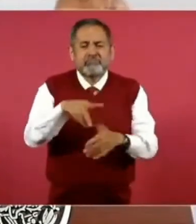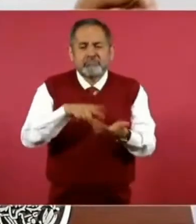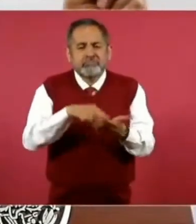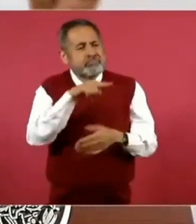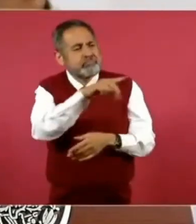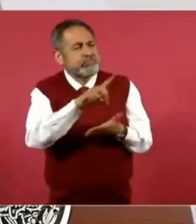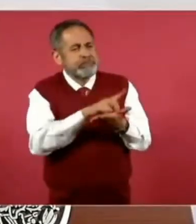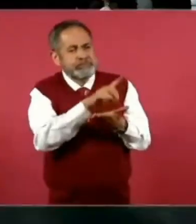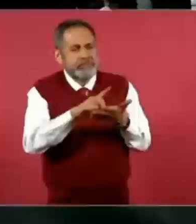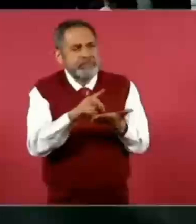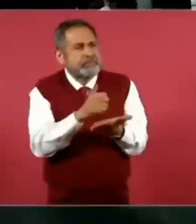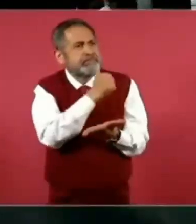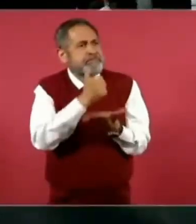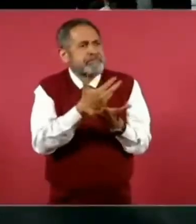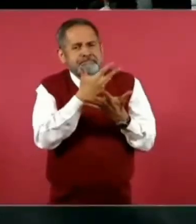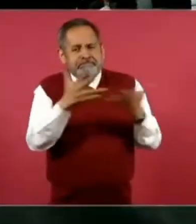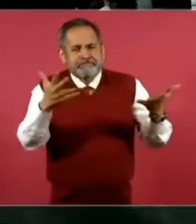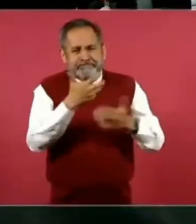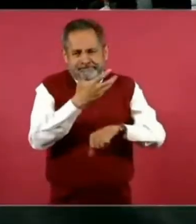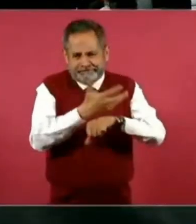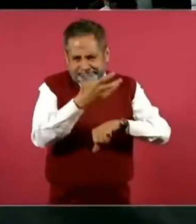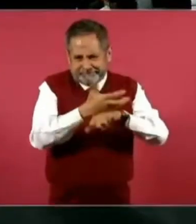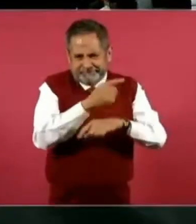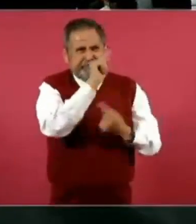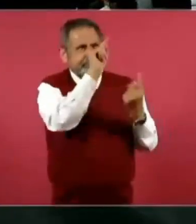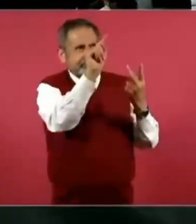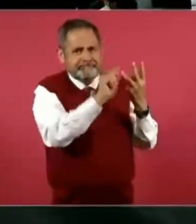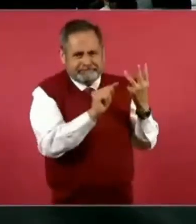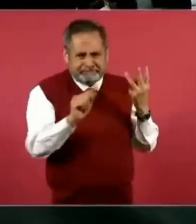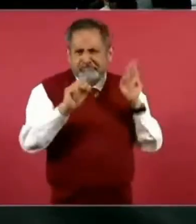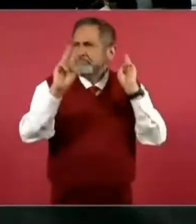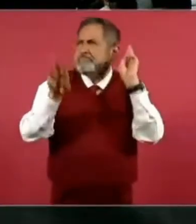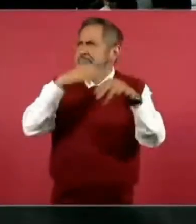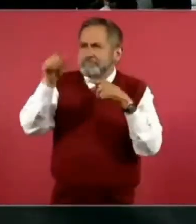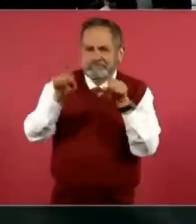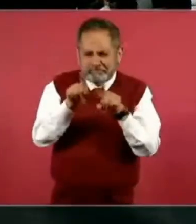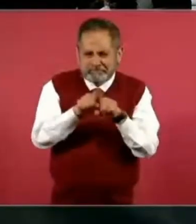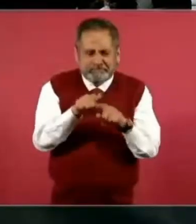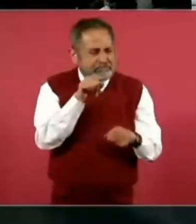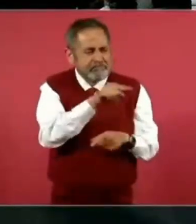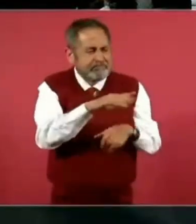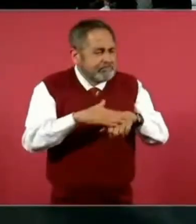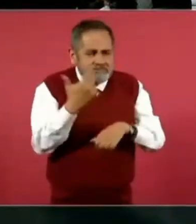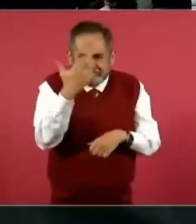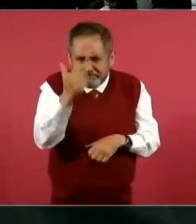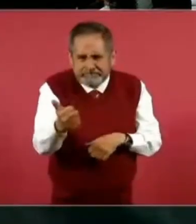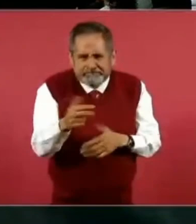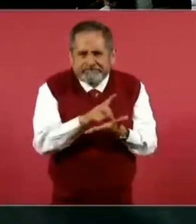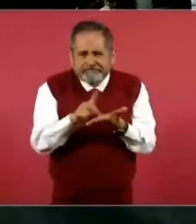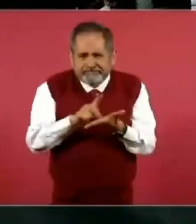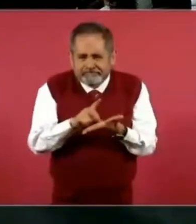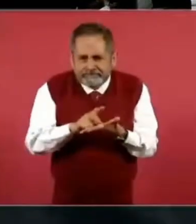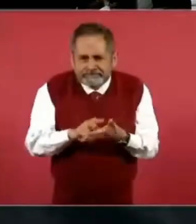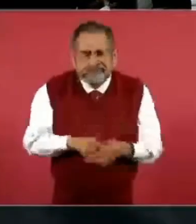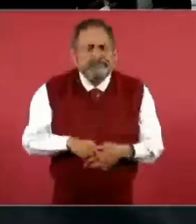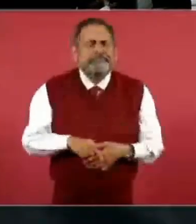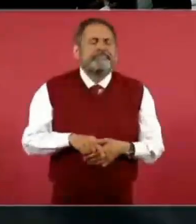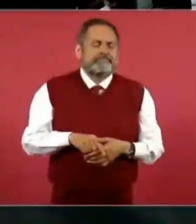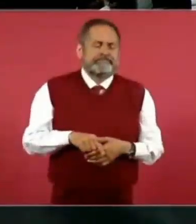las grandes ciudades de Estados Unidos y del mundo. Y habla precisamente